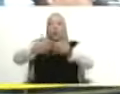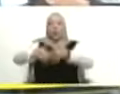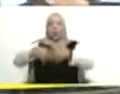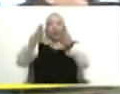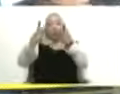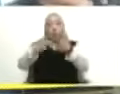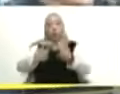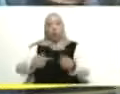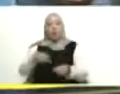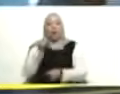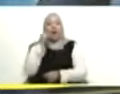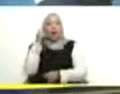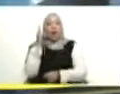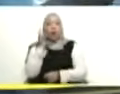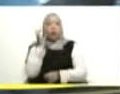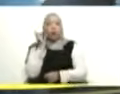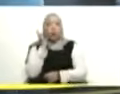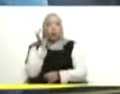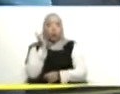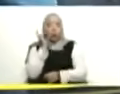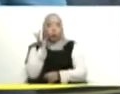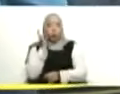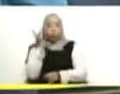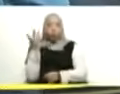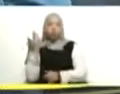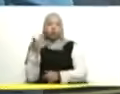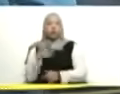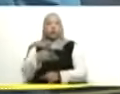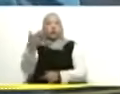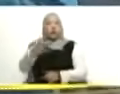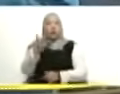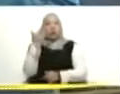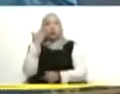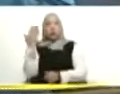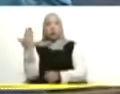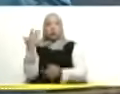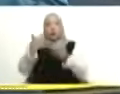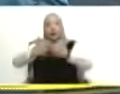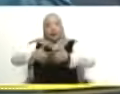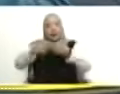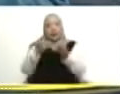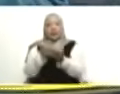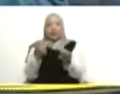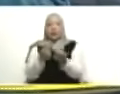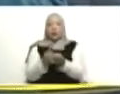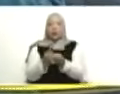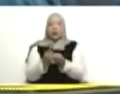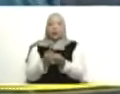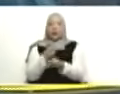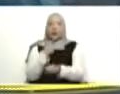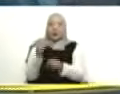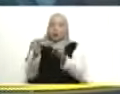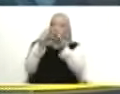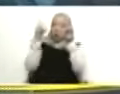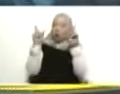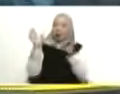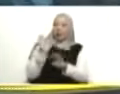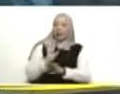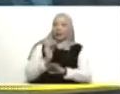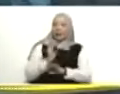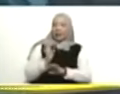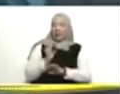azules. Y le tienes que aportar platica. Sí, este mira, año, esa es la sorpresa de este año. Presidente. No me la des todavía. Pero